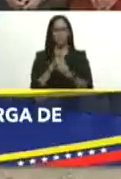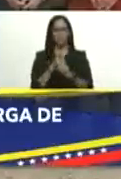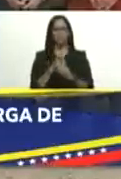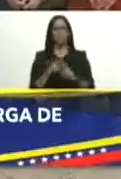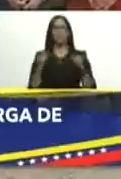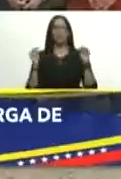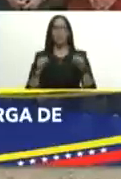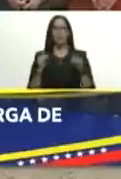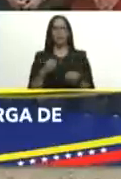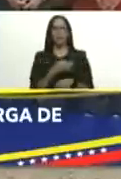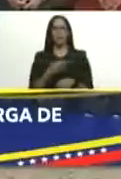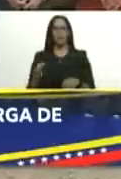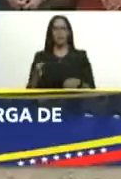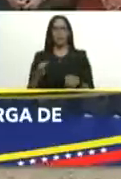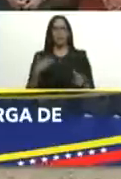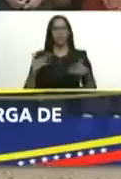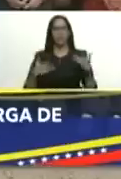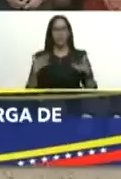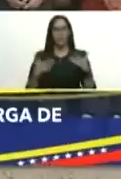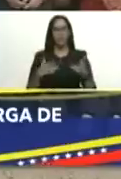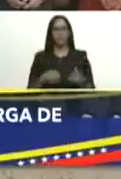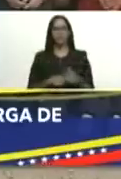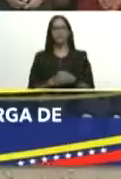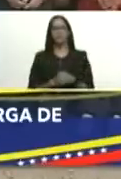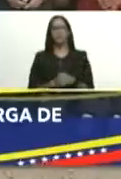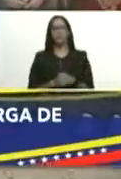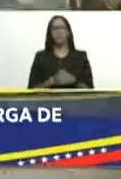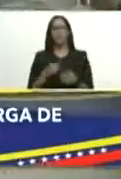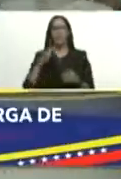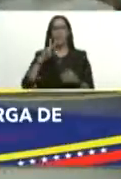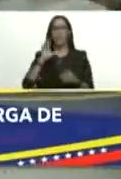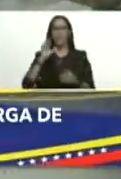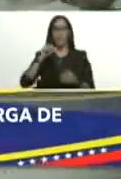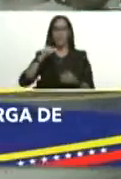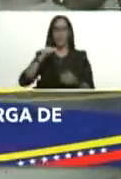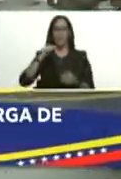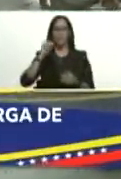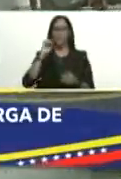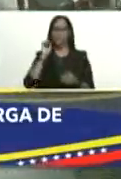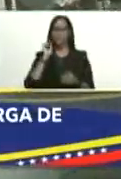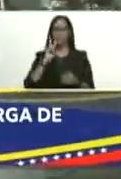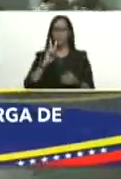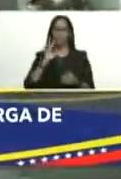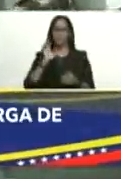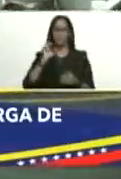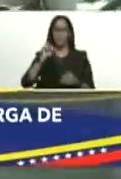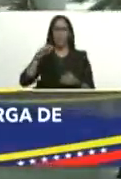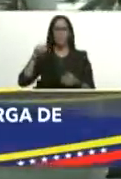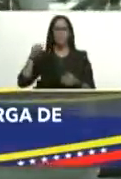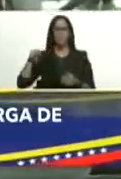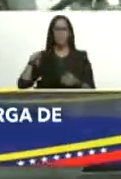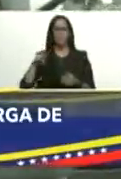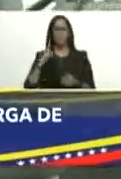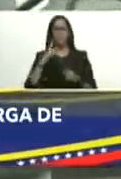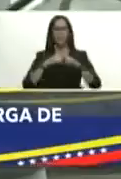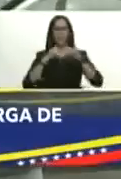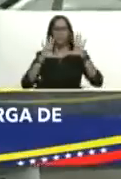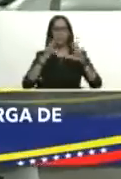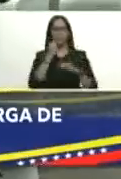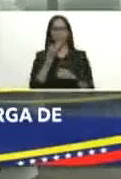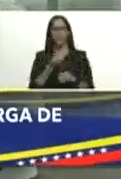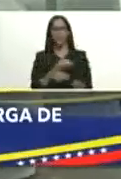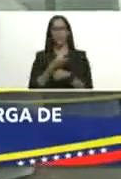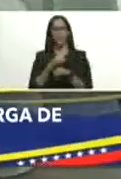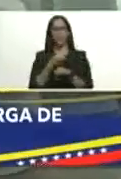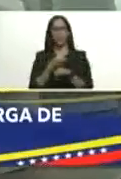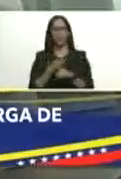esta excelente herramienta de la APP, a la BEN-APP, del 1x10 del buen gobierno. La